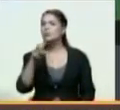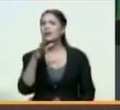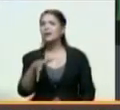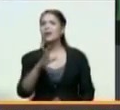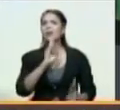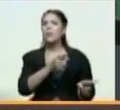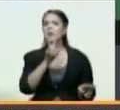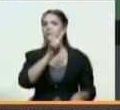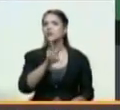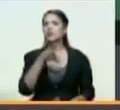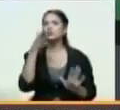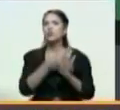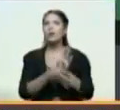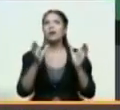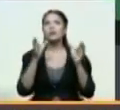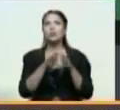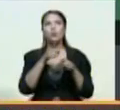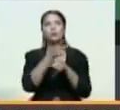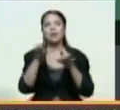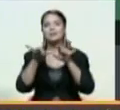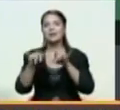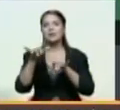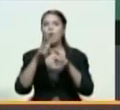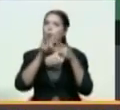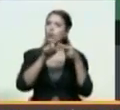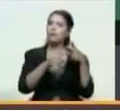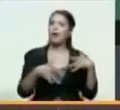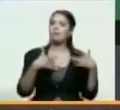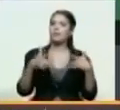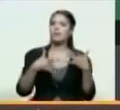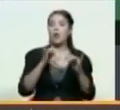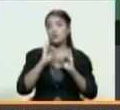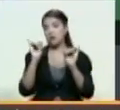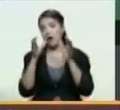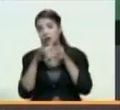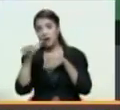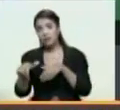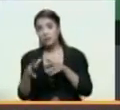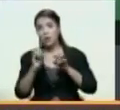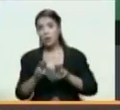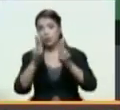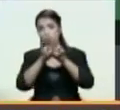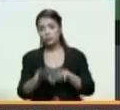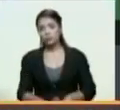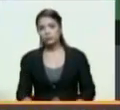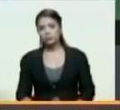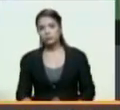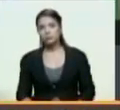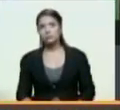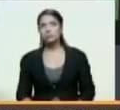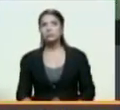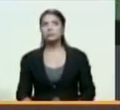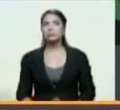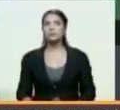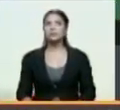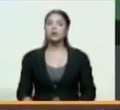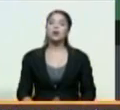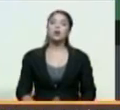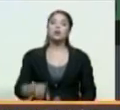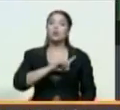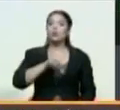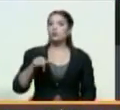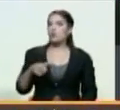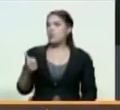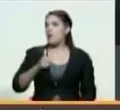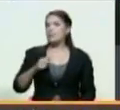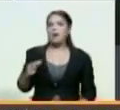y además de la reunión con el secretario general, qué otras actividades tiene previsto o ya realizó acá en Naciones Unidas? Nosotros, todas las amenazas